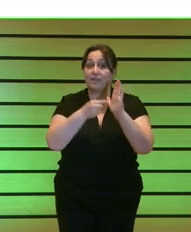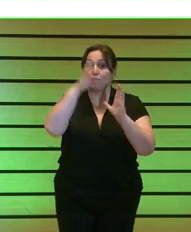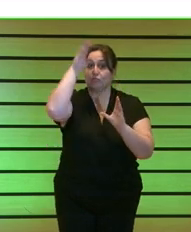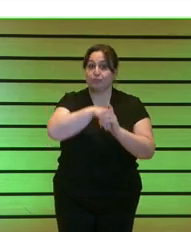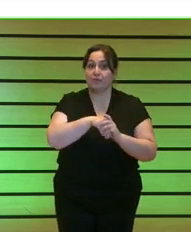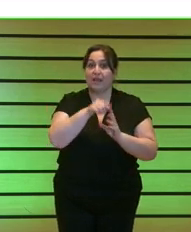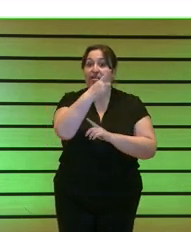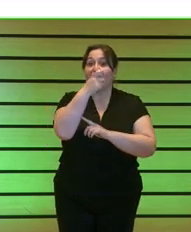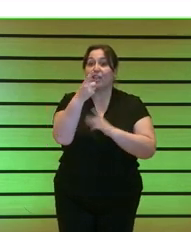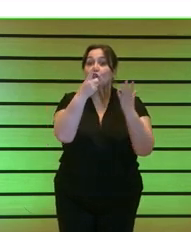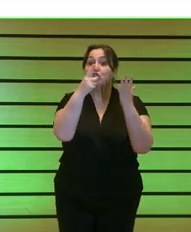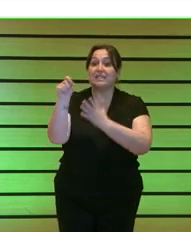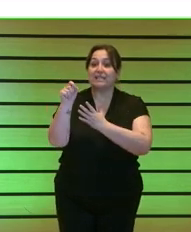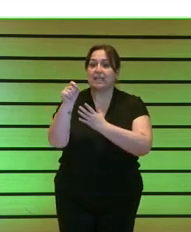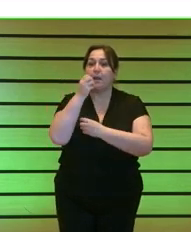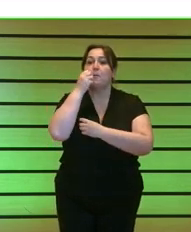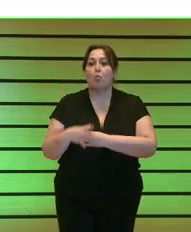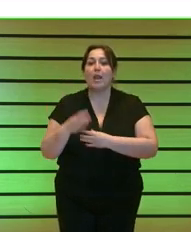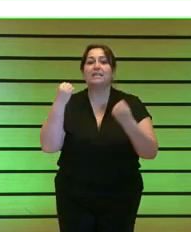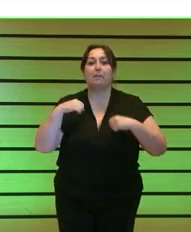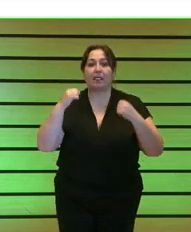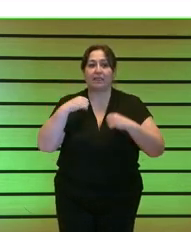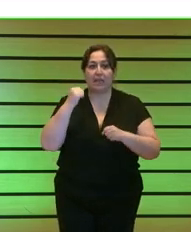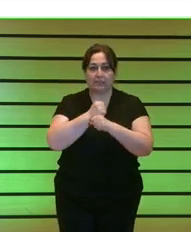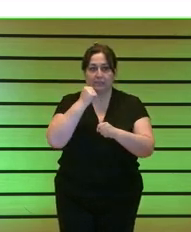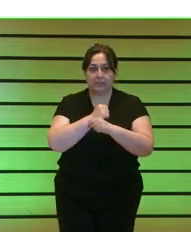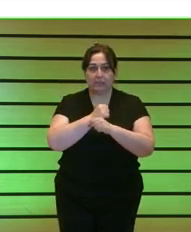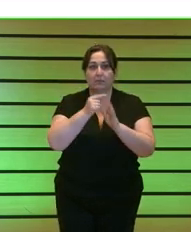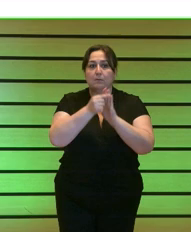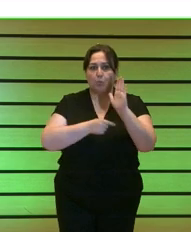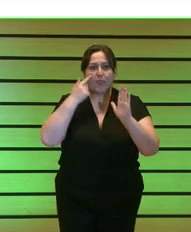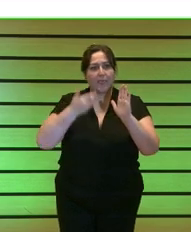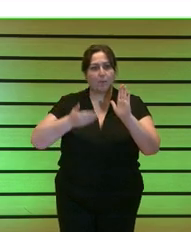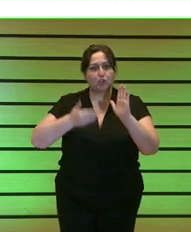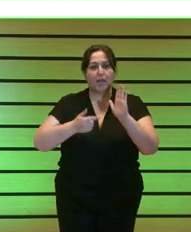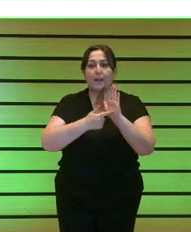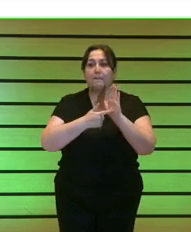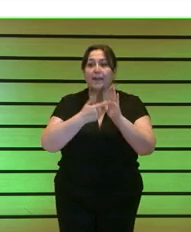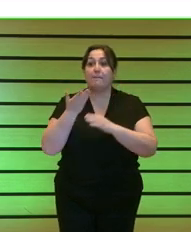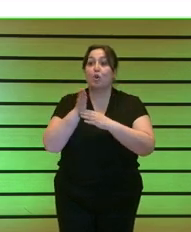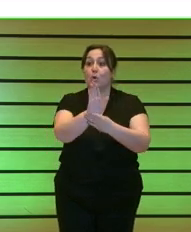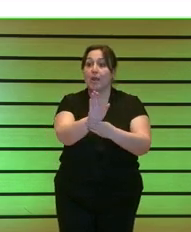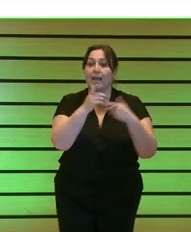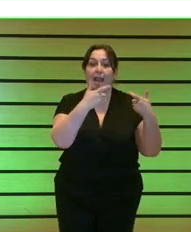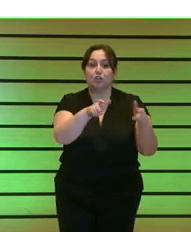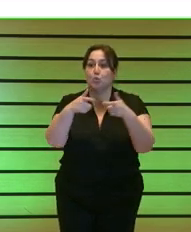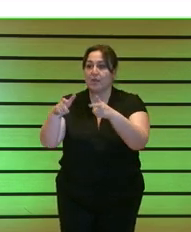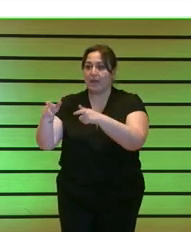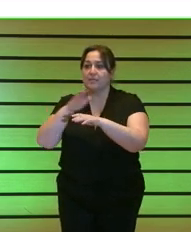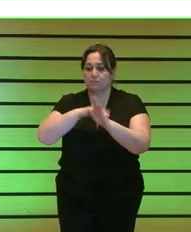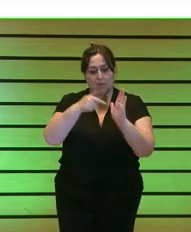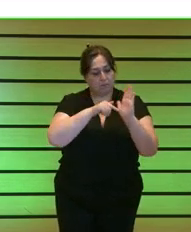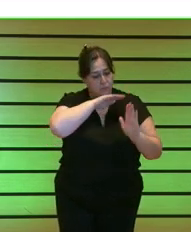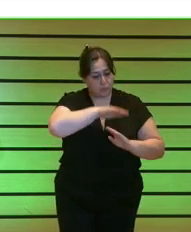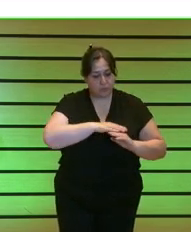160 buenas prácticas medibles y demostrar demostrables para proponerle a las unidades que se adhieran a estas